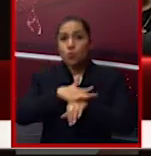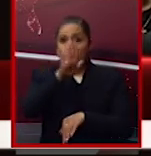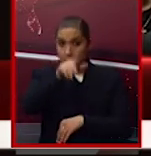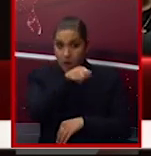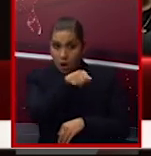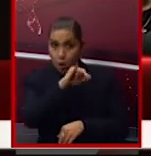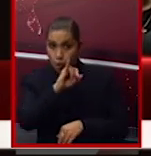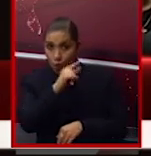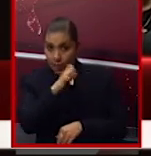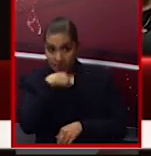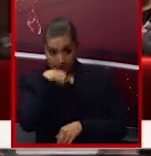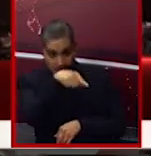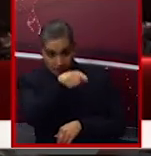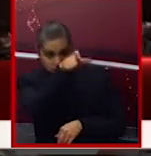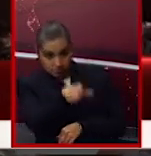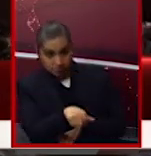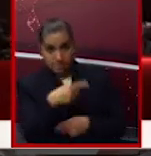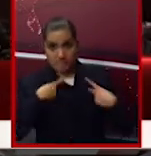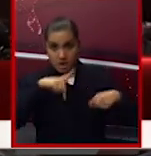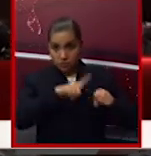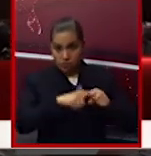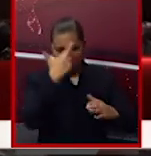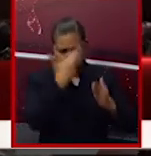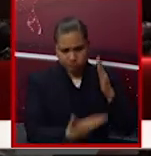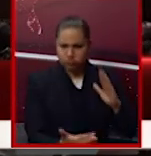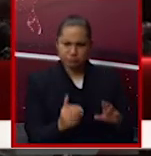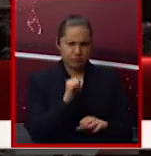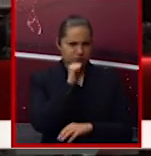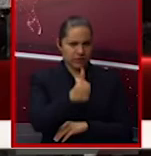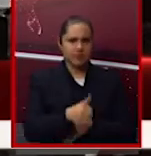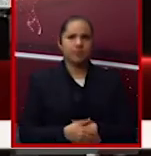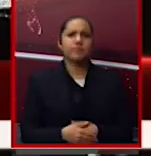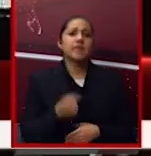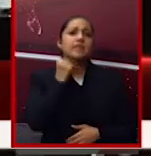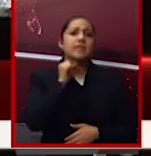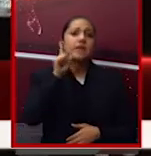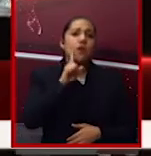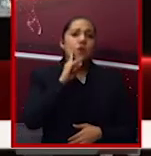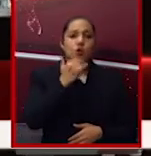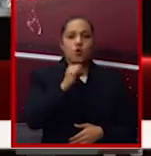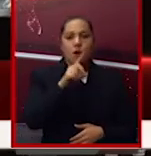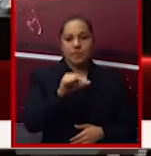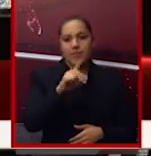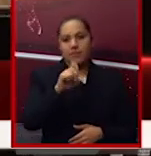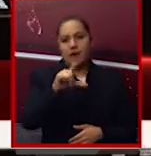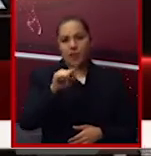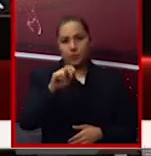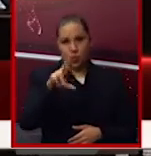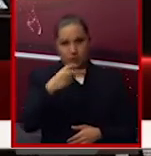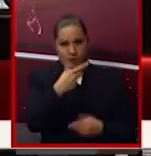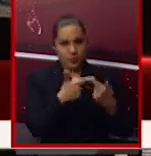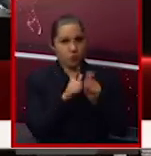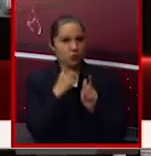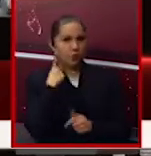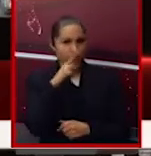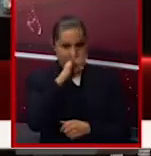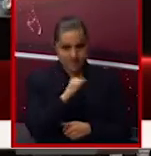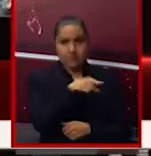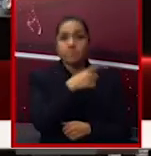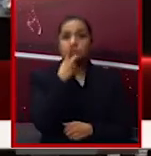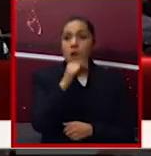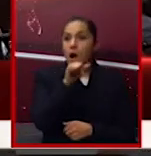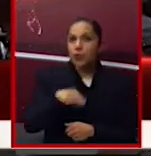ti. La senadora del PRI, Yolanda de la Torre, señaló que los problemas internos de otros partidos han provocado